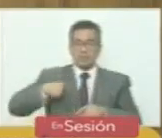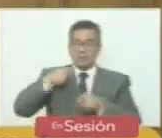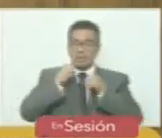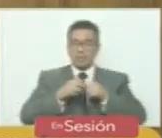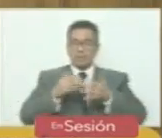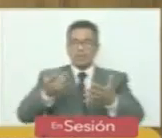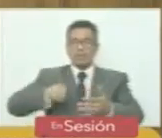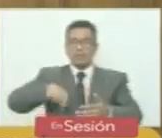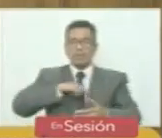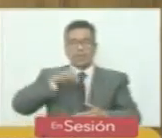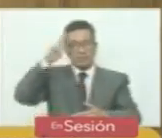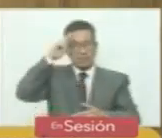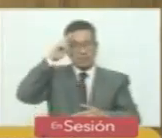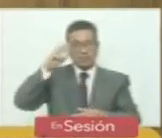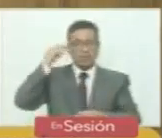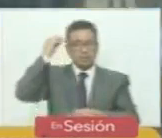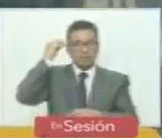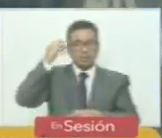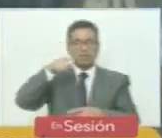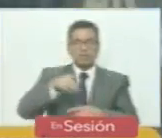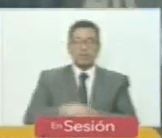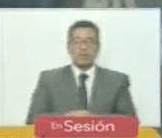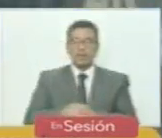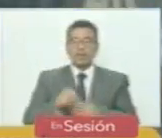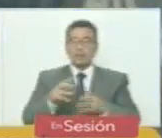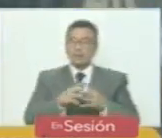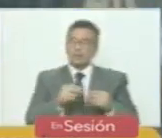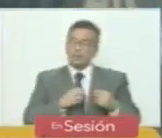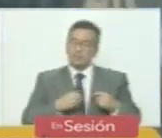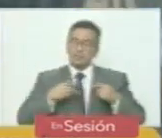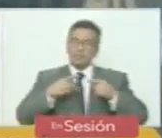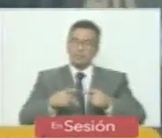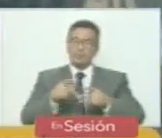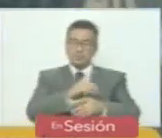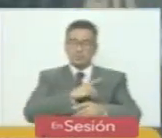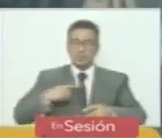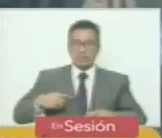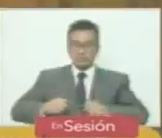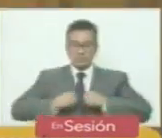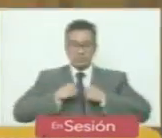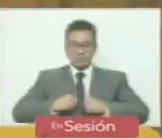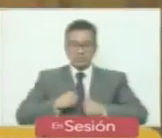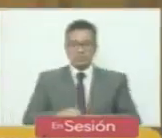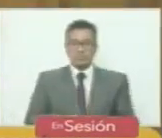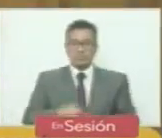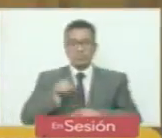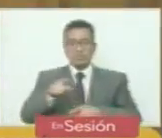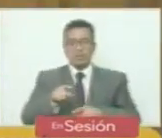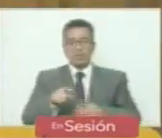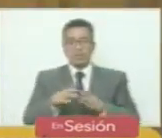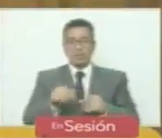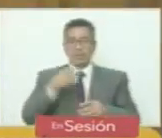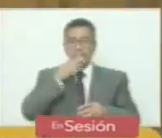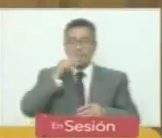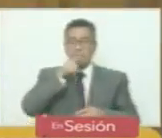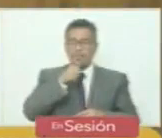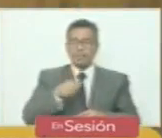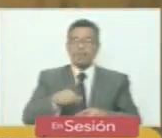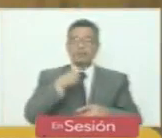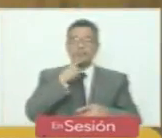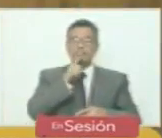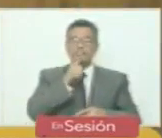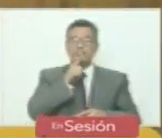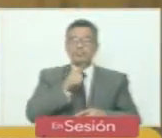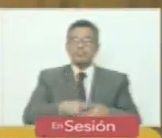extensivo nuestro respeto y consideración por su valentía, entereza y firmeza ante esta injusta situación que los